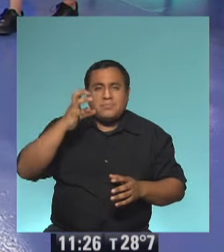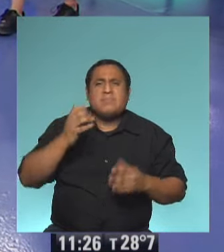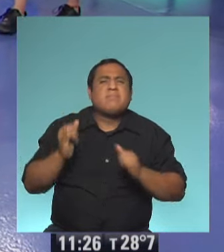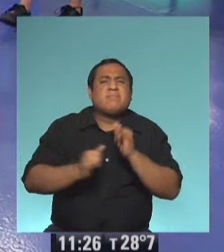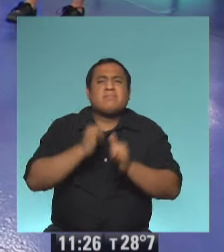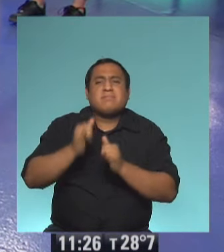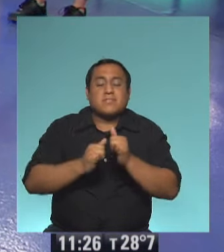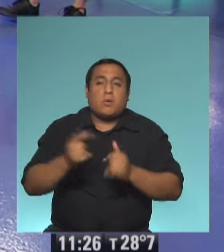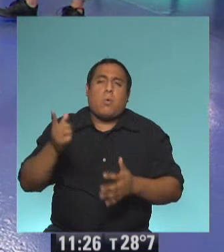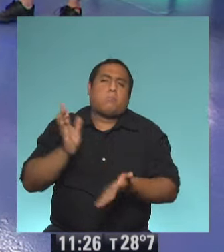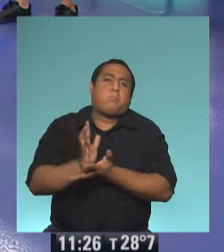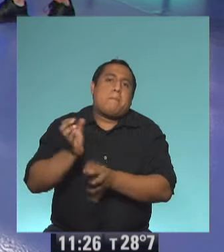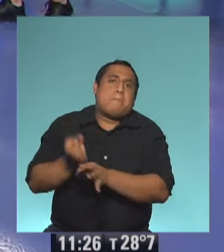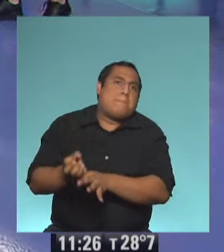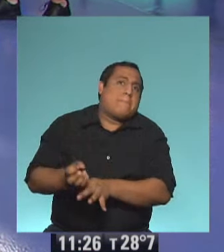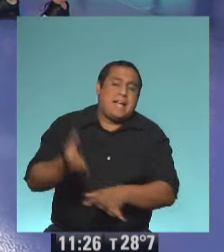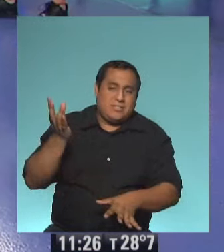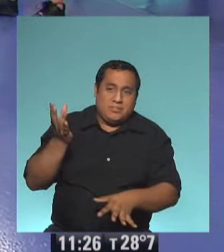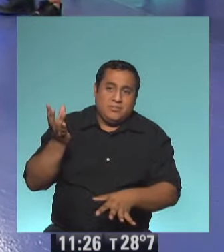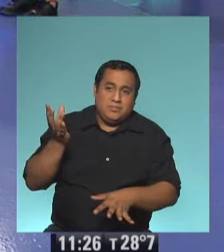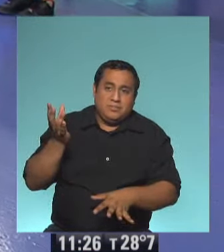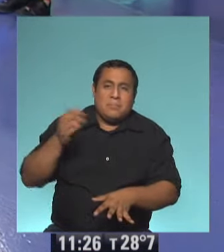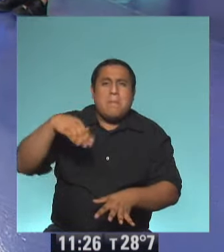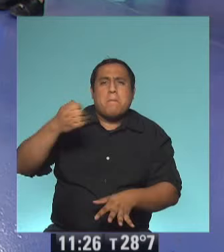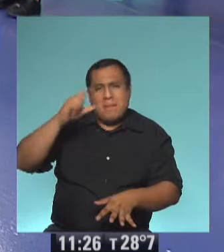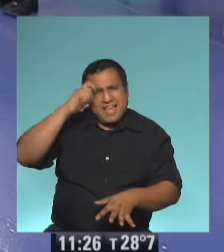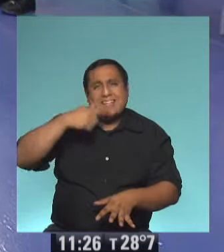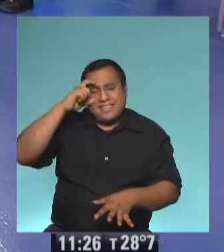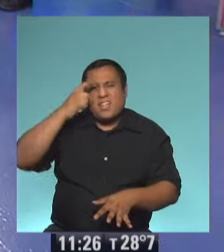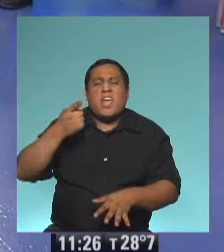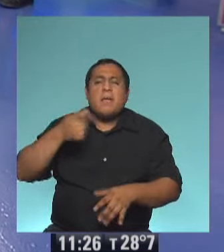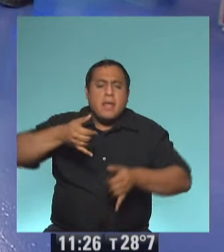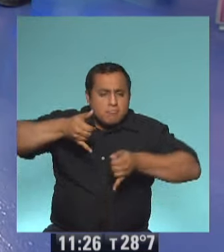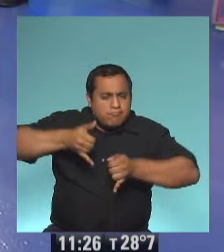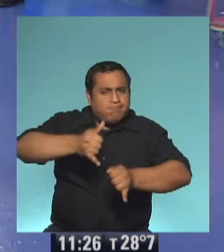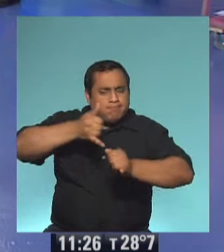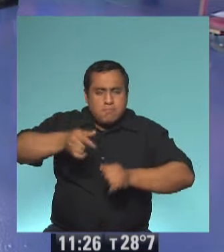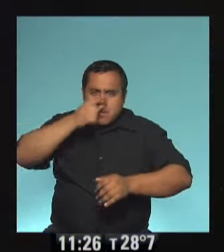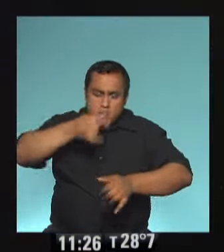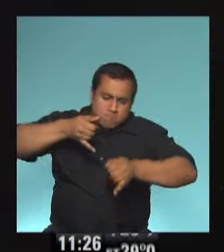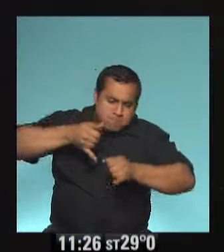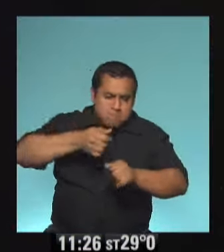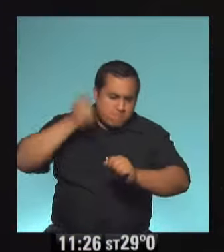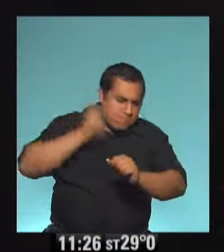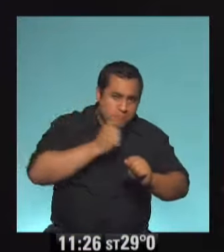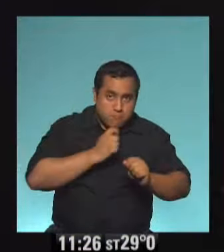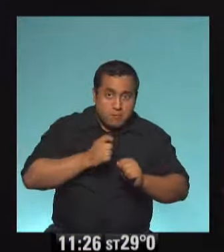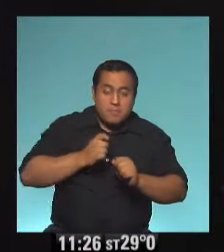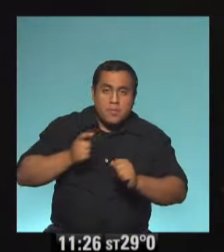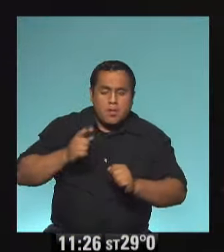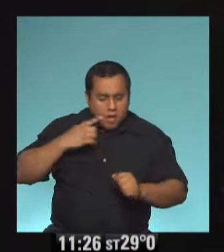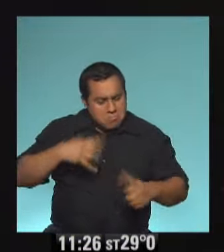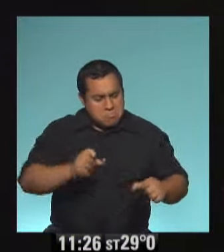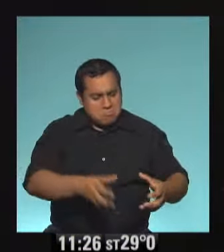decir al maestro que, bueno, era un carpintero, es decir, que trabajaba la madera y se encontró con este trozo tan